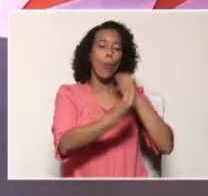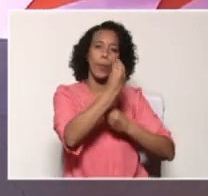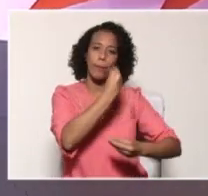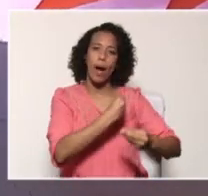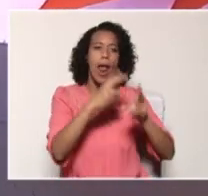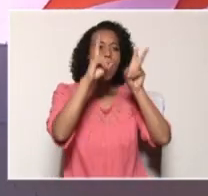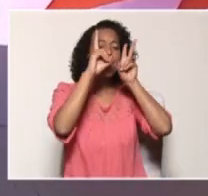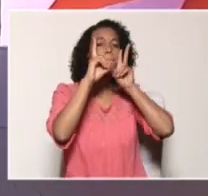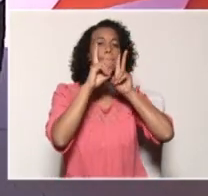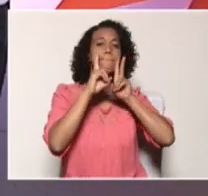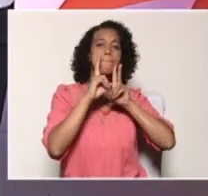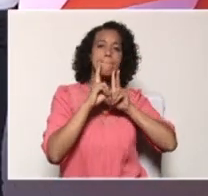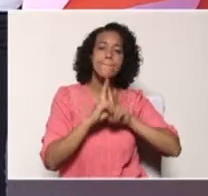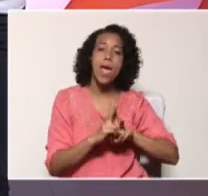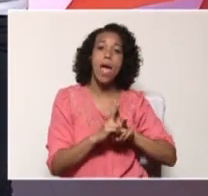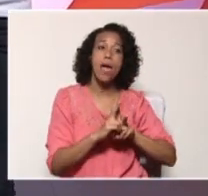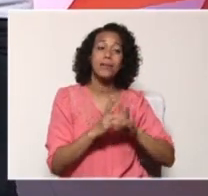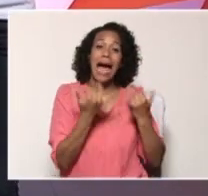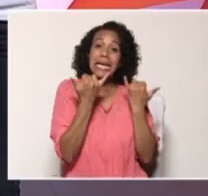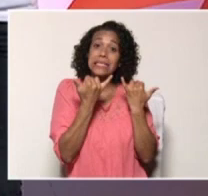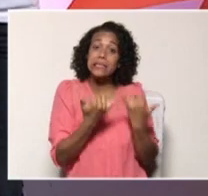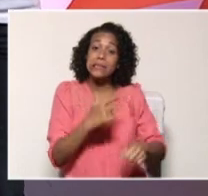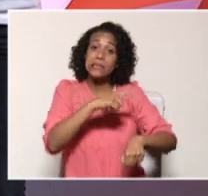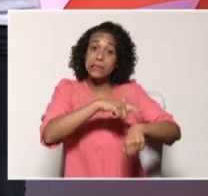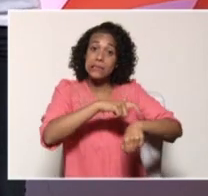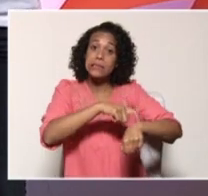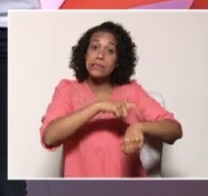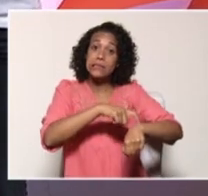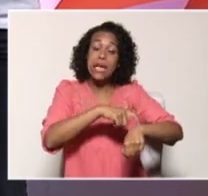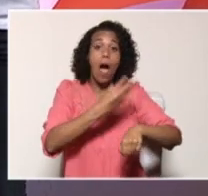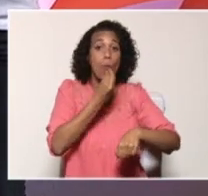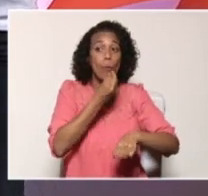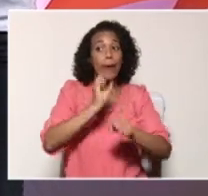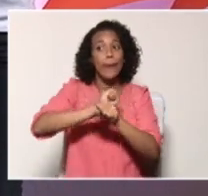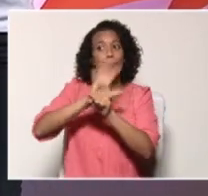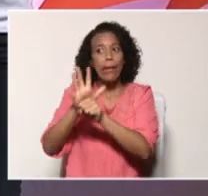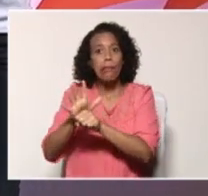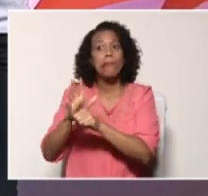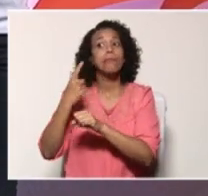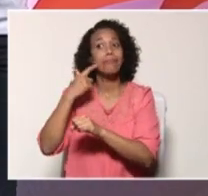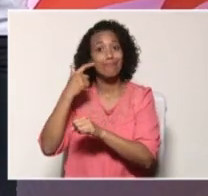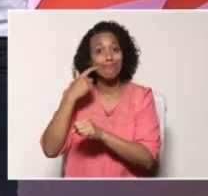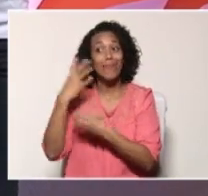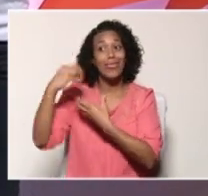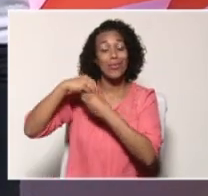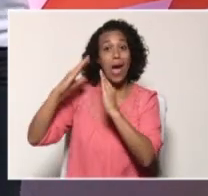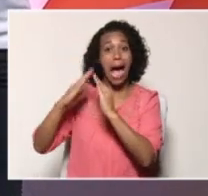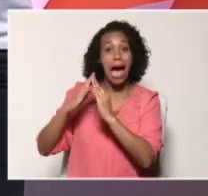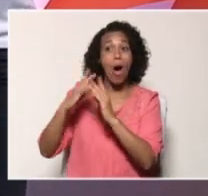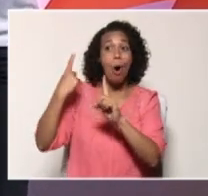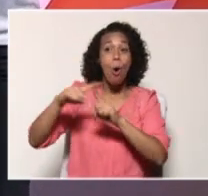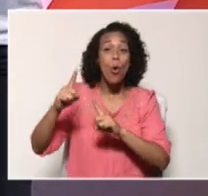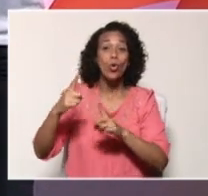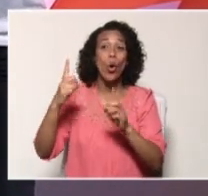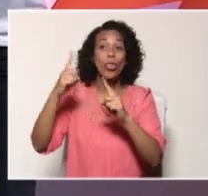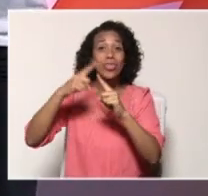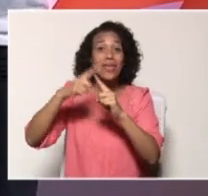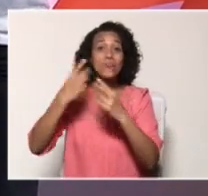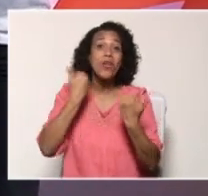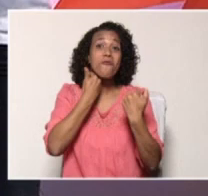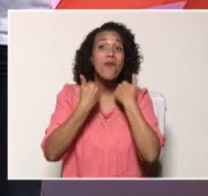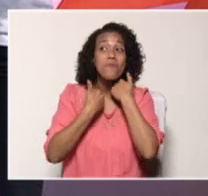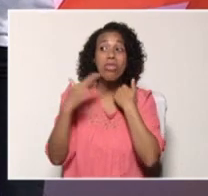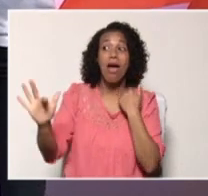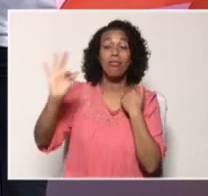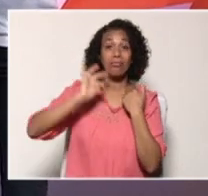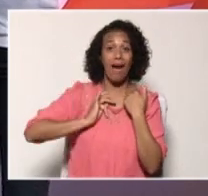alimentos. ¿Por qué? Porque en este momento pues tenemos que convivir con el COVID-19, pero hay otros tipos de enfermedades